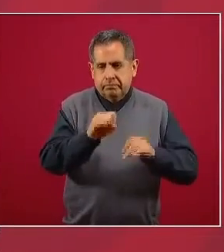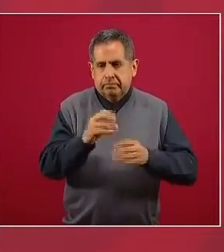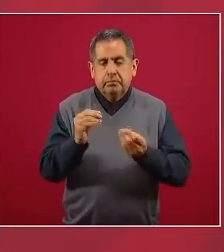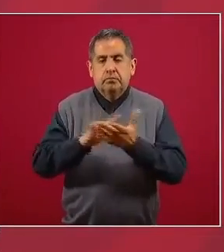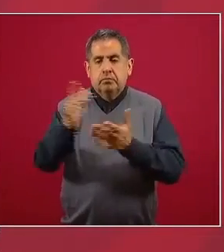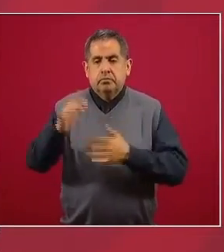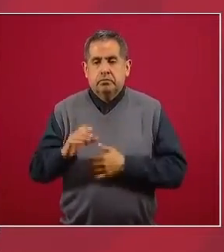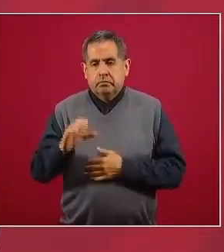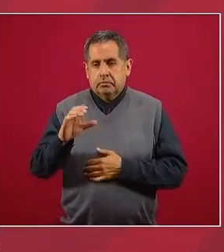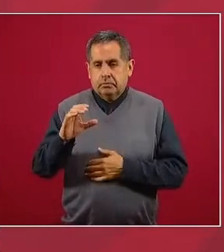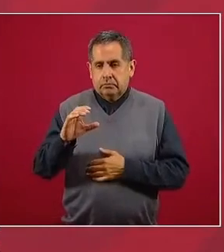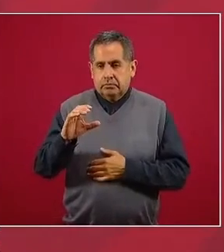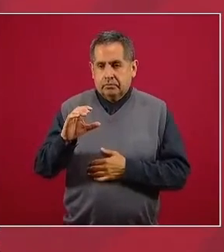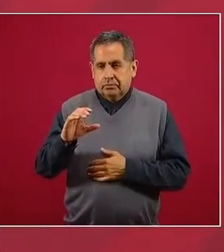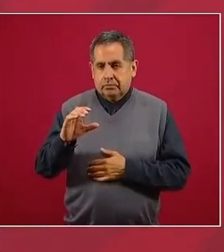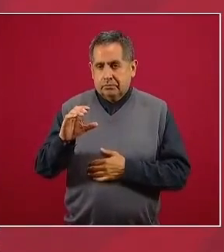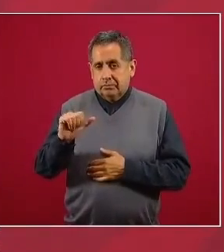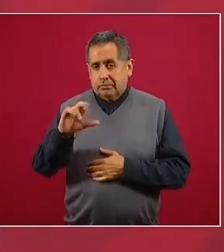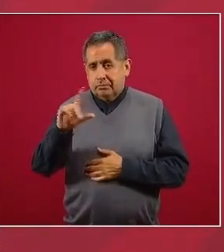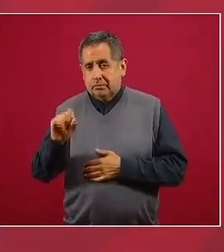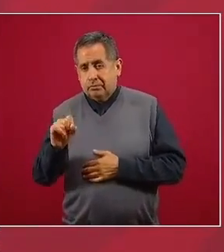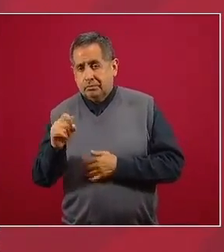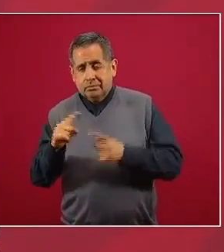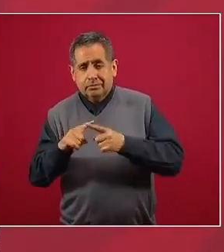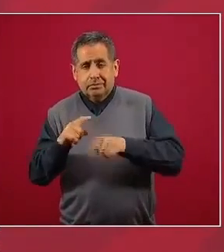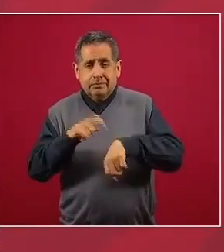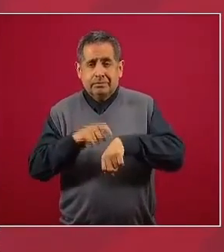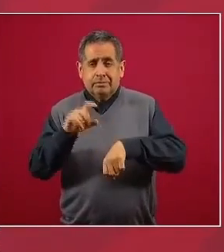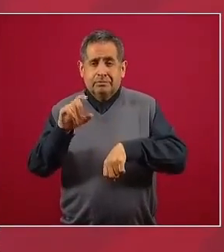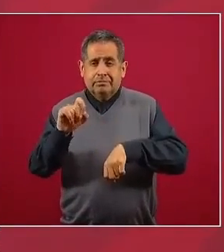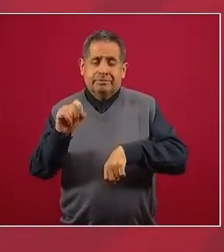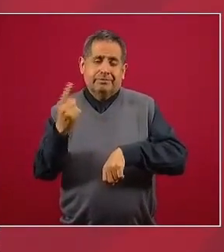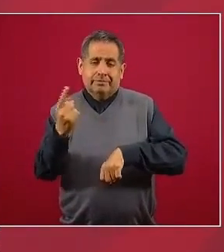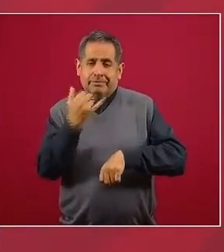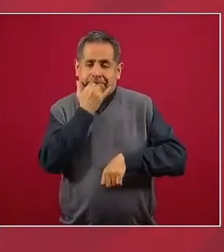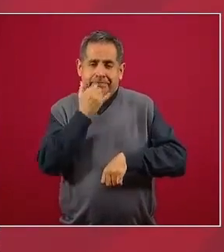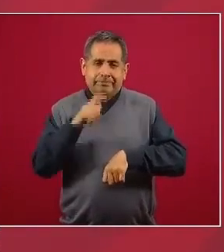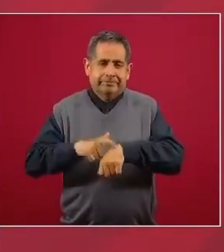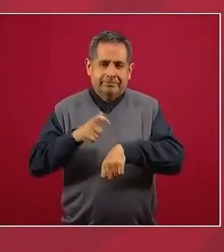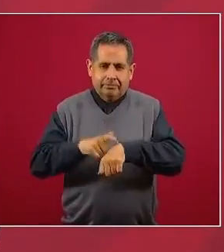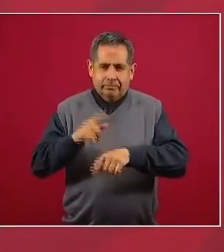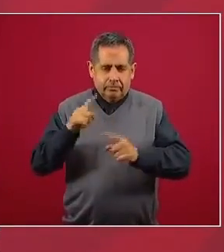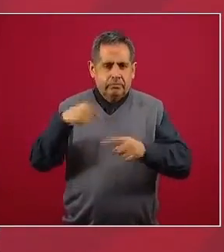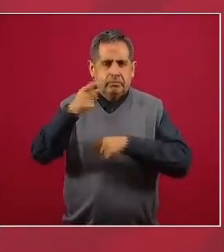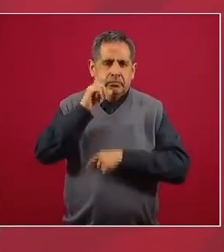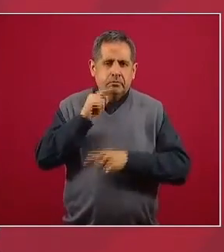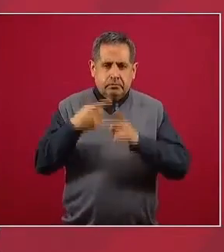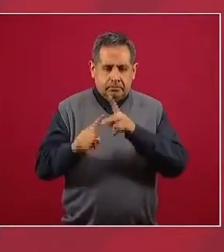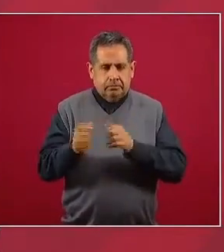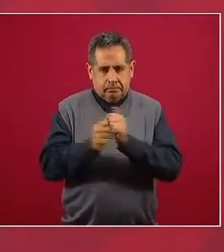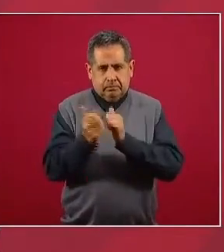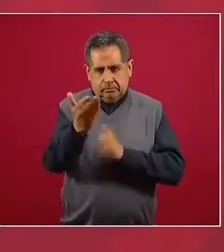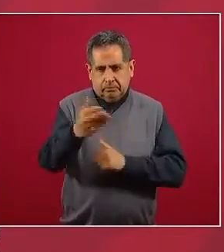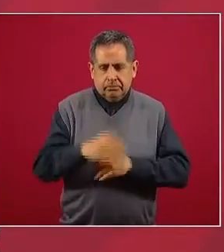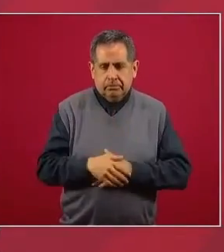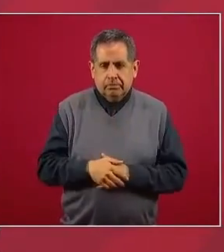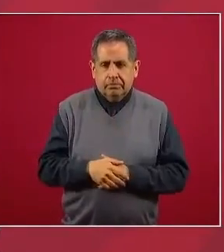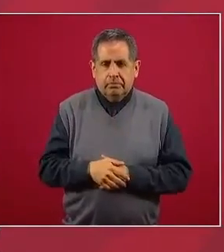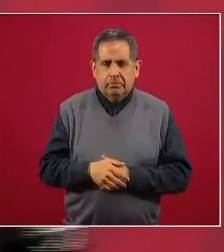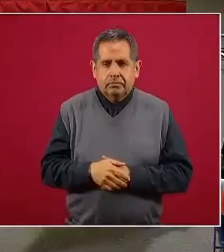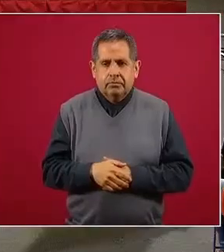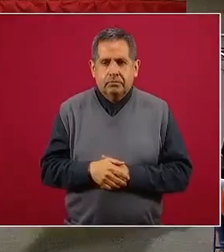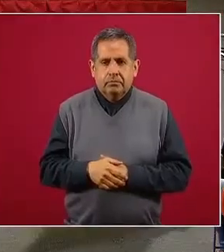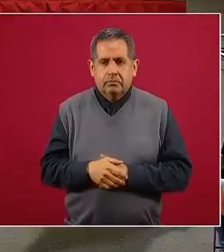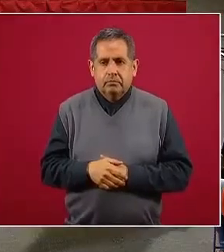gracias. Carlos Hernández de 1 más 1, son las 20:01, ya no nos da tiempo, pero si quiere mañana empezamos con usted. Solo que sea para el